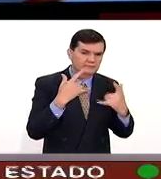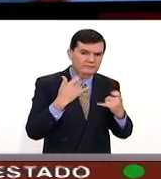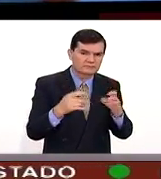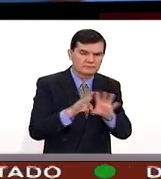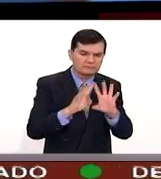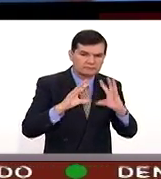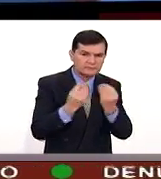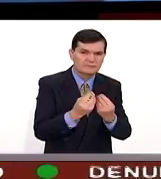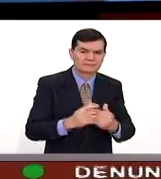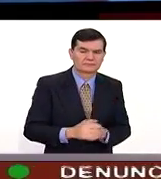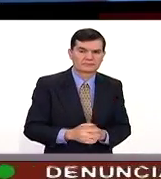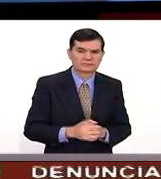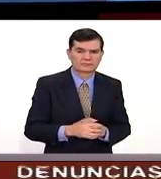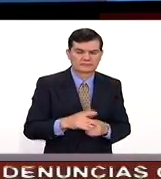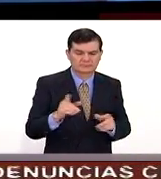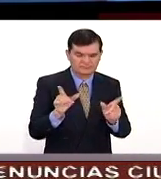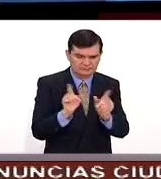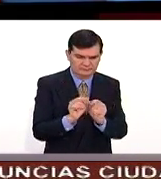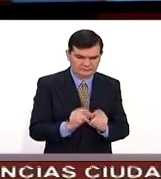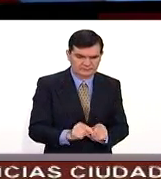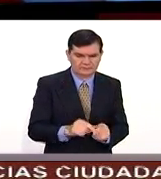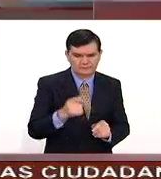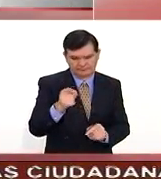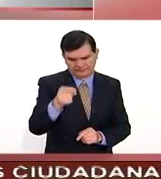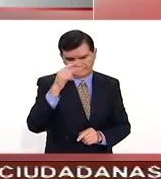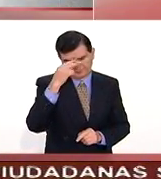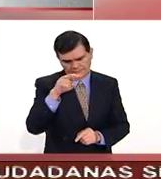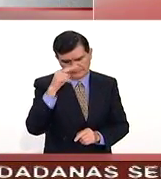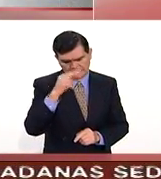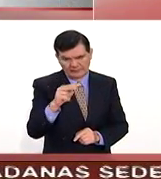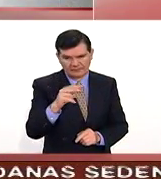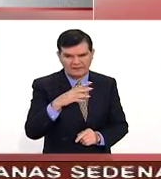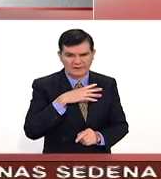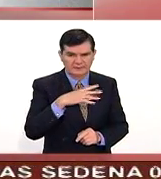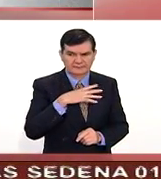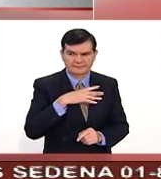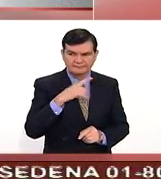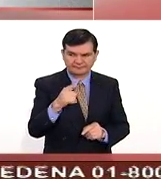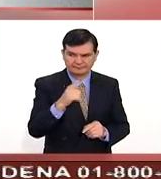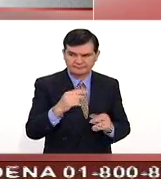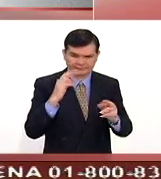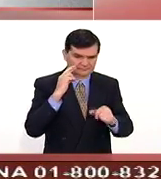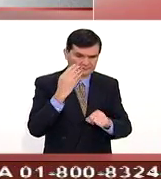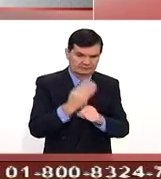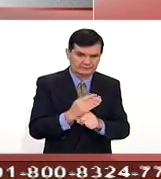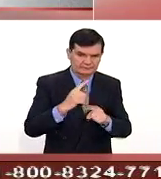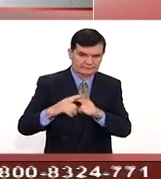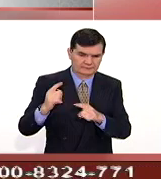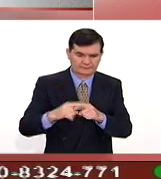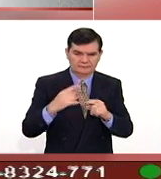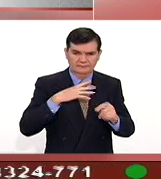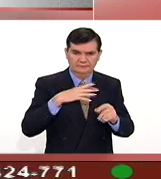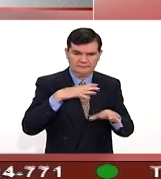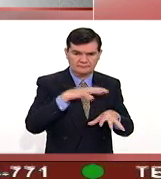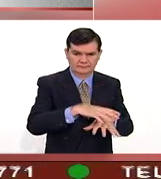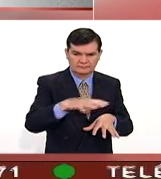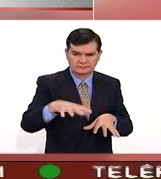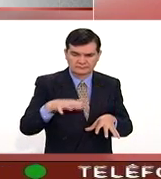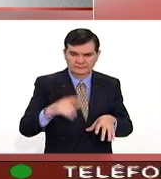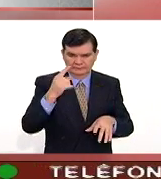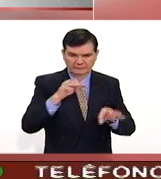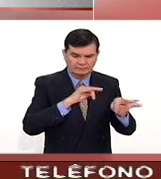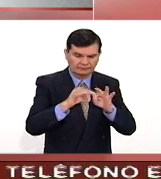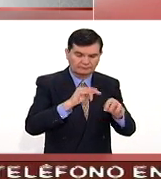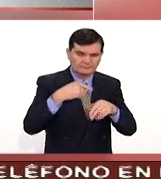lucha global? Muy brevemente. Pues mira, México ha sido muy responsable, por lo menos en el papel, por lo menos